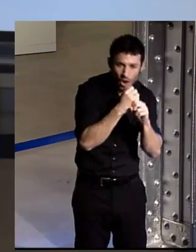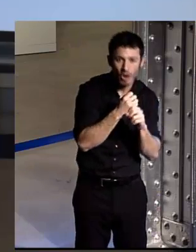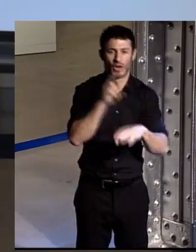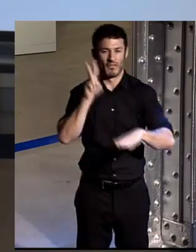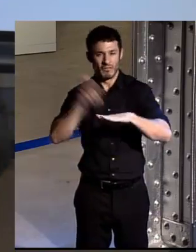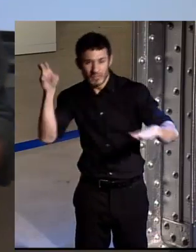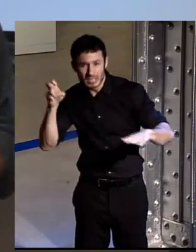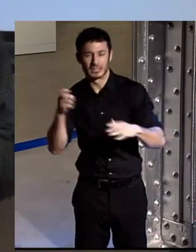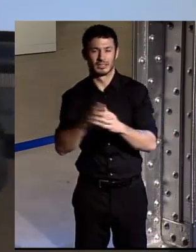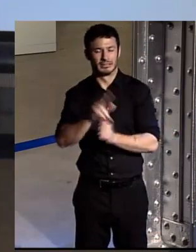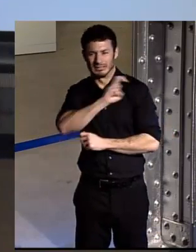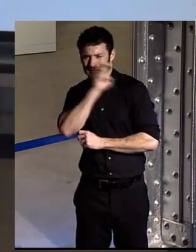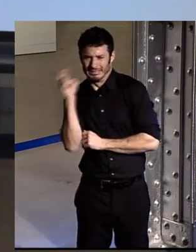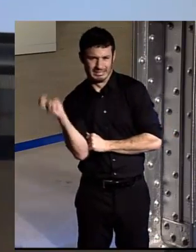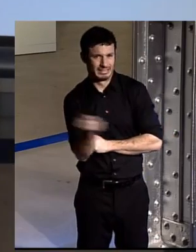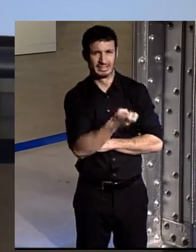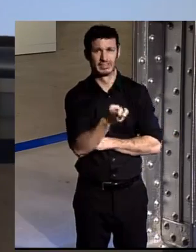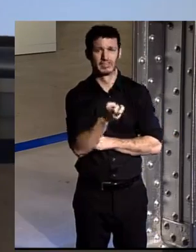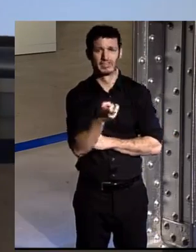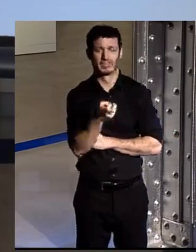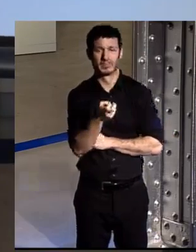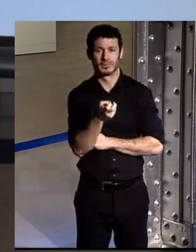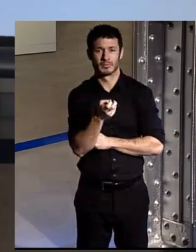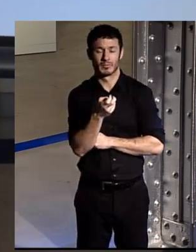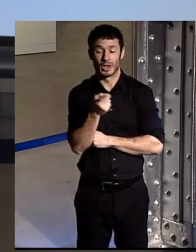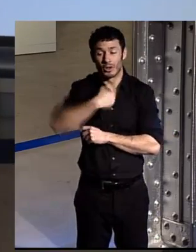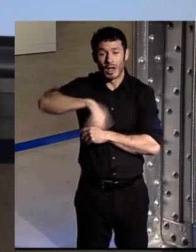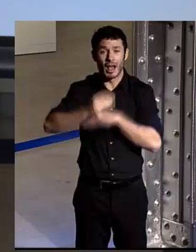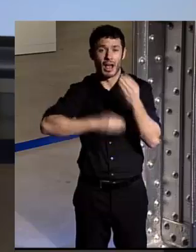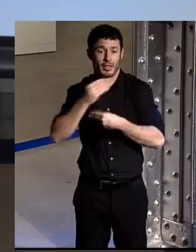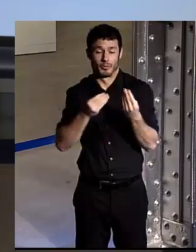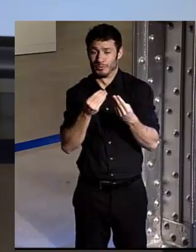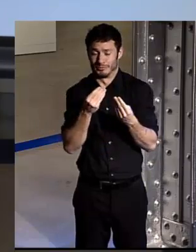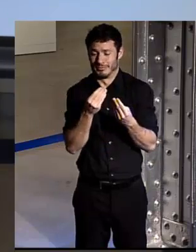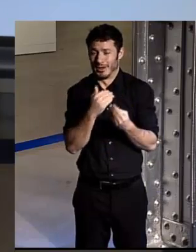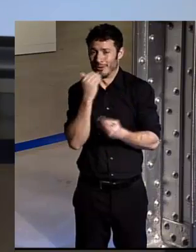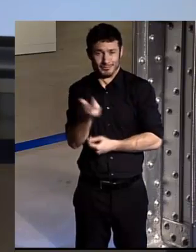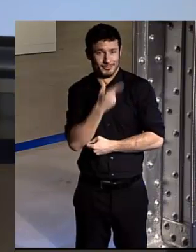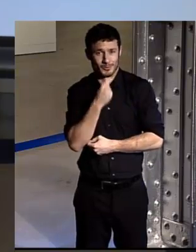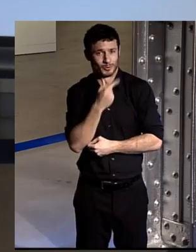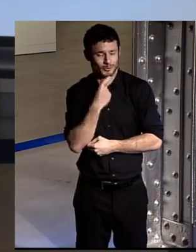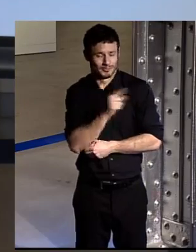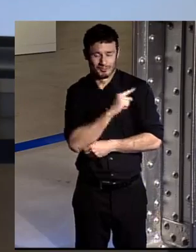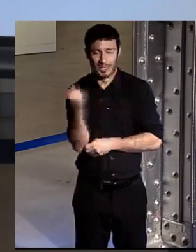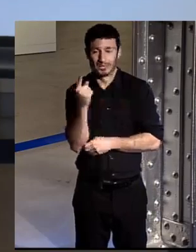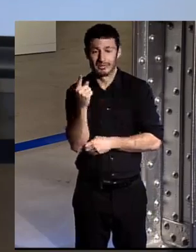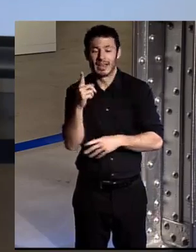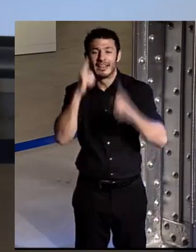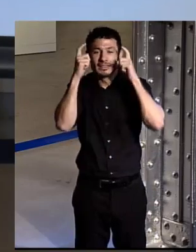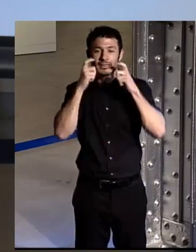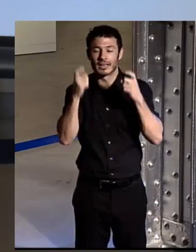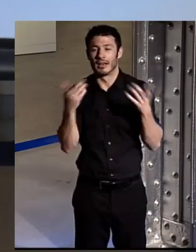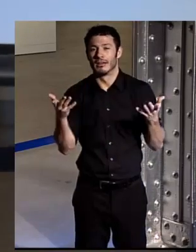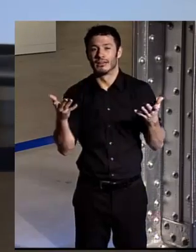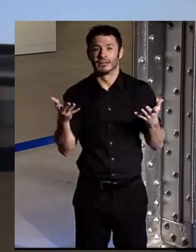partes, que lo único que hacemos es hacer lo que más nos gusta, que es intentar comunicar